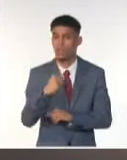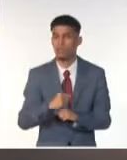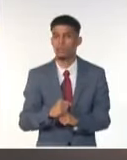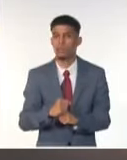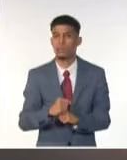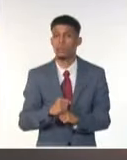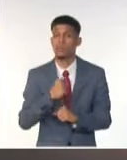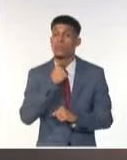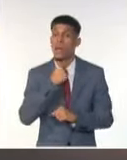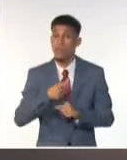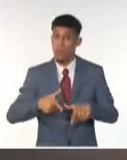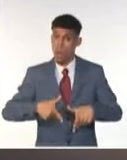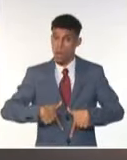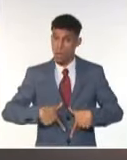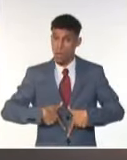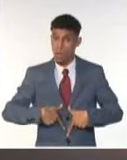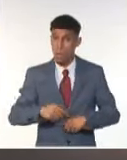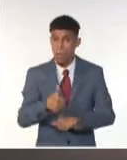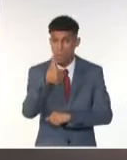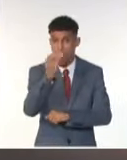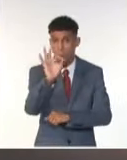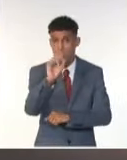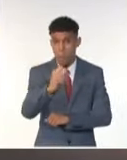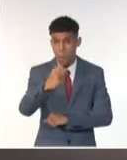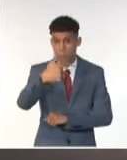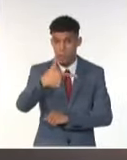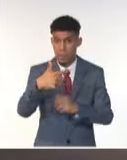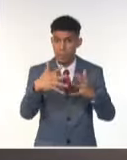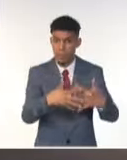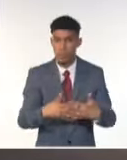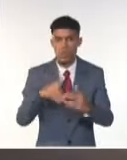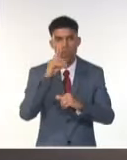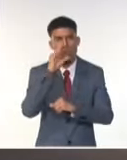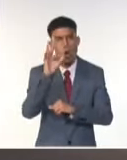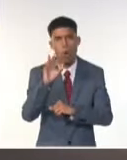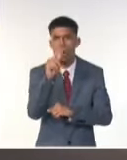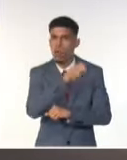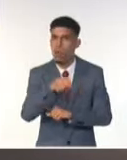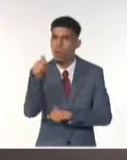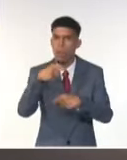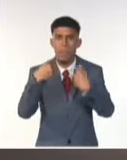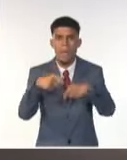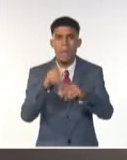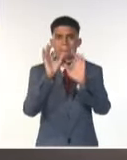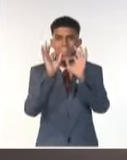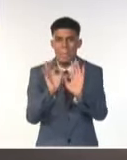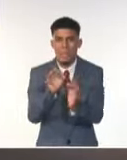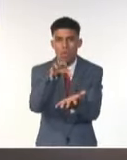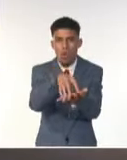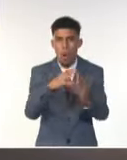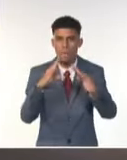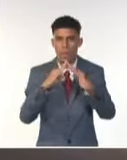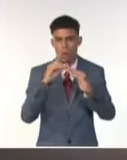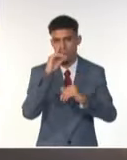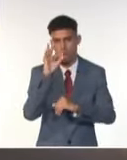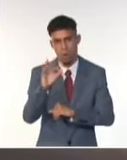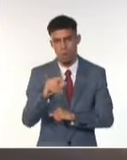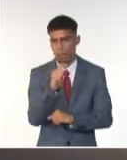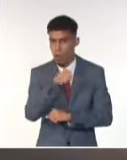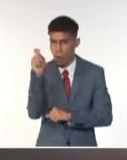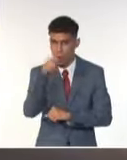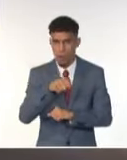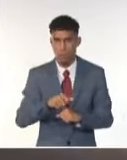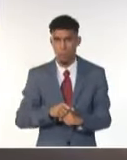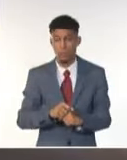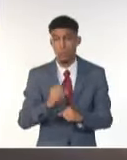los candidatos a presidente y a vice no deberán ser habitantes del mismo estado. Actualmente, tanto